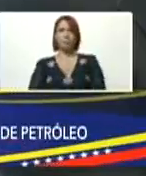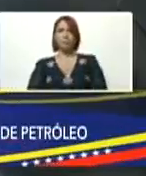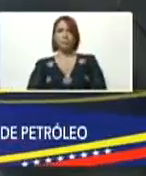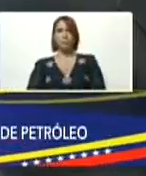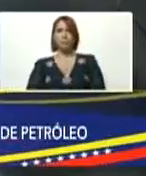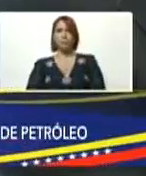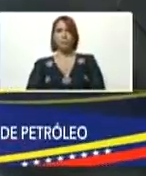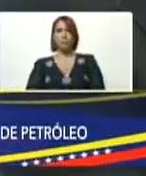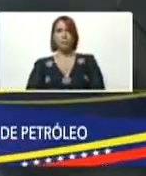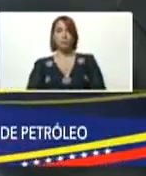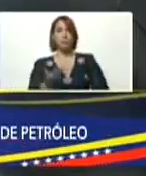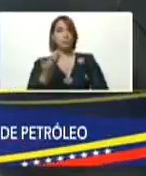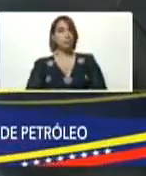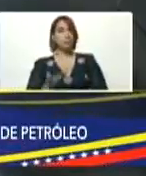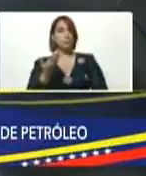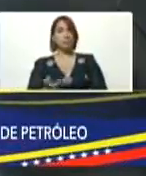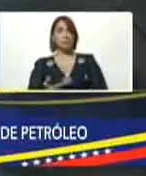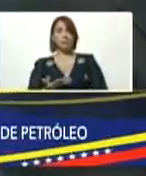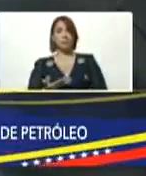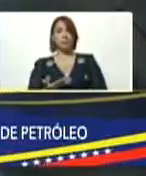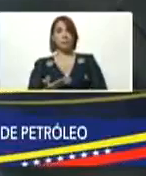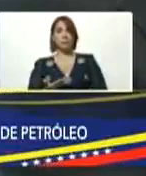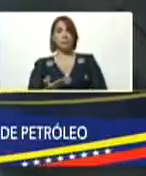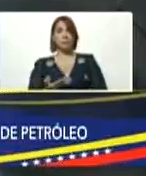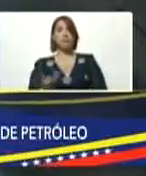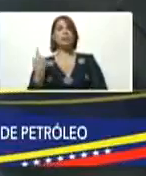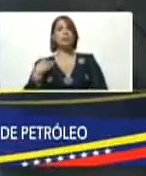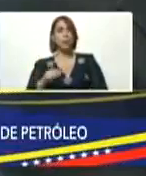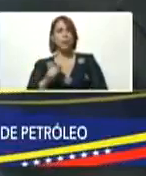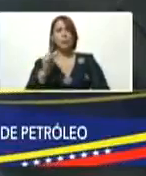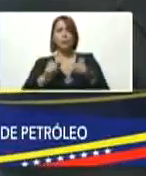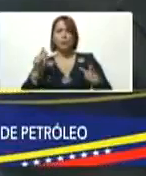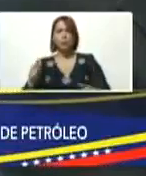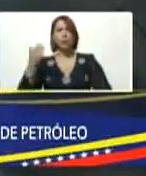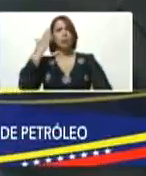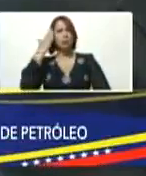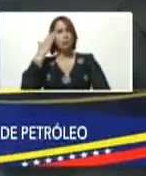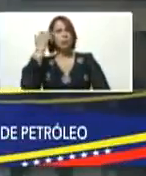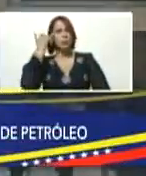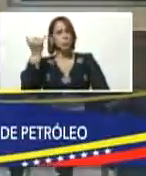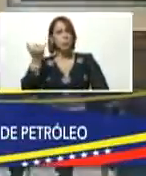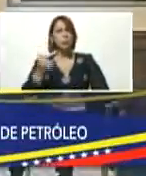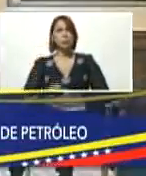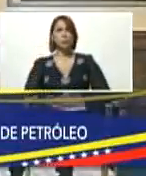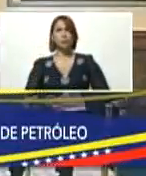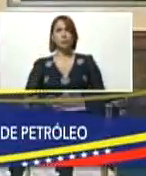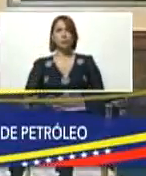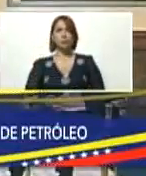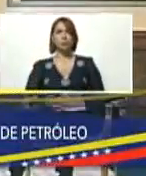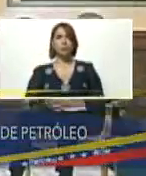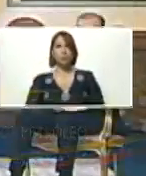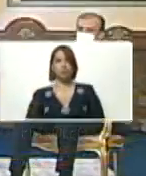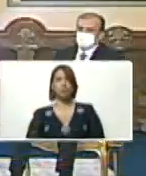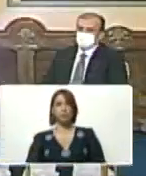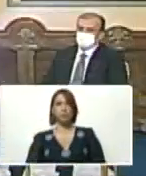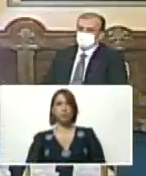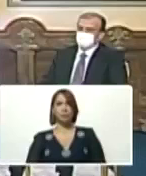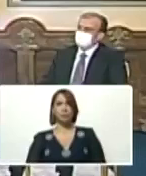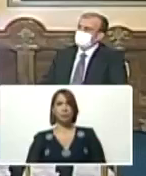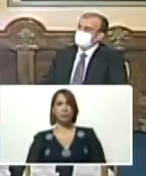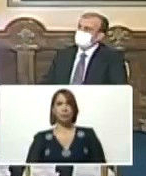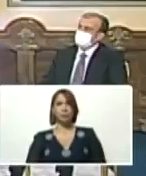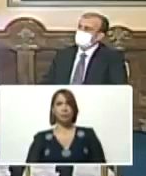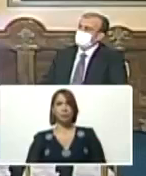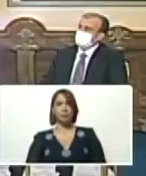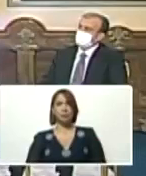Por eso es tan importante, gente, que tengamos gente sabia. Profesor Álvaro Silva Calderón,